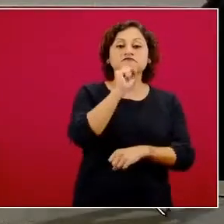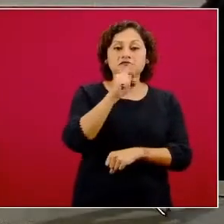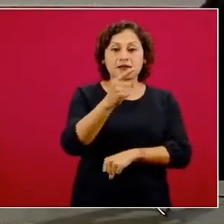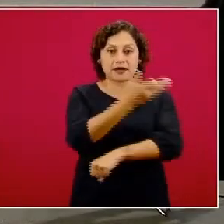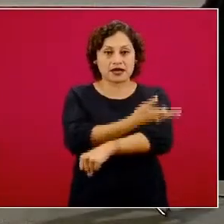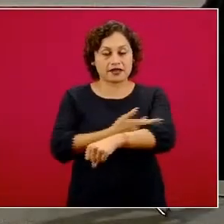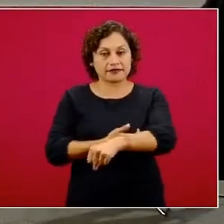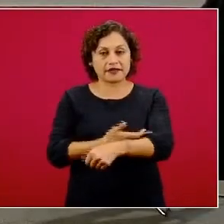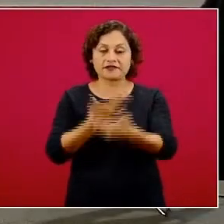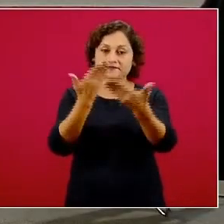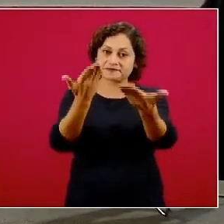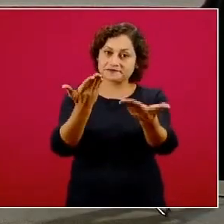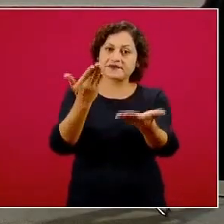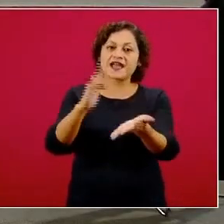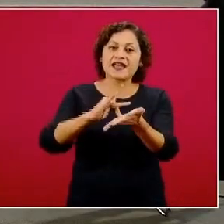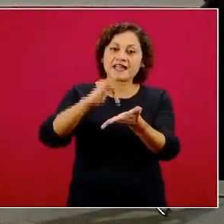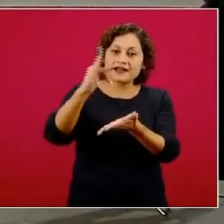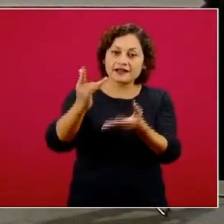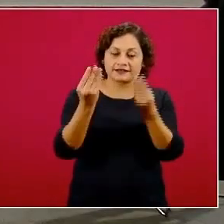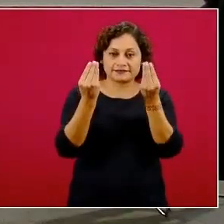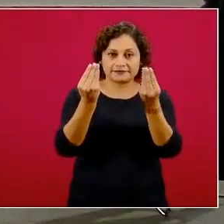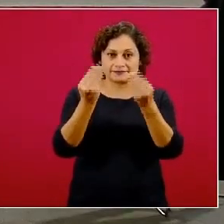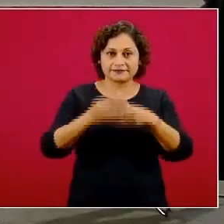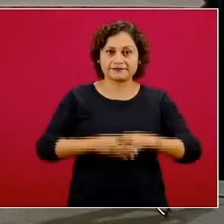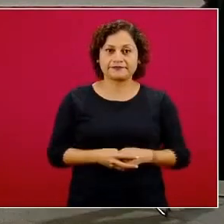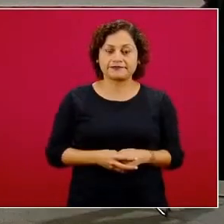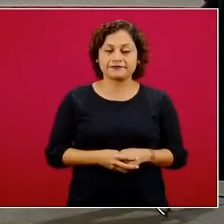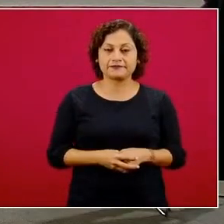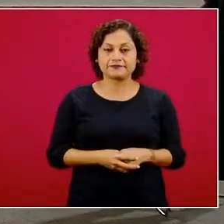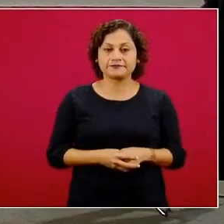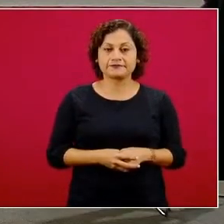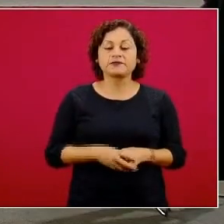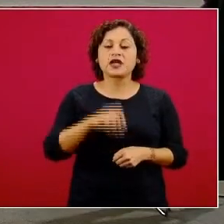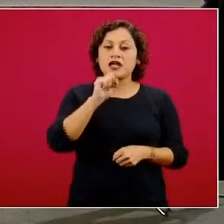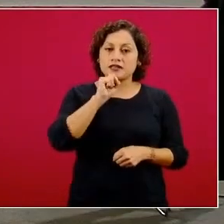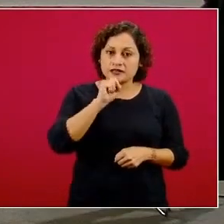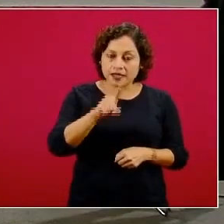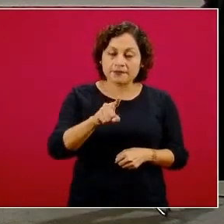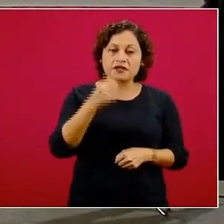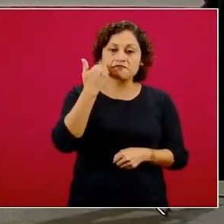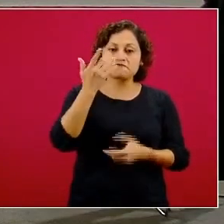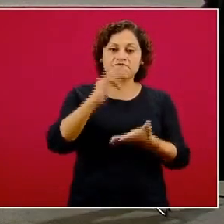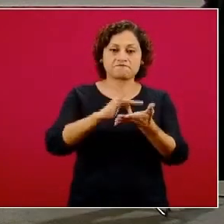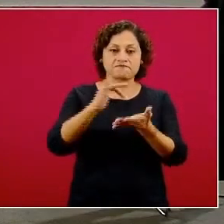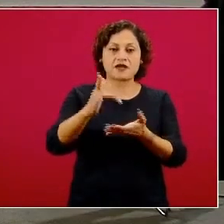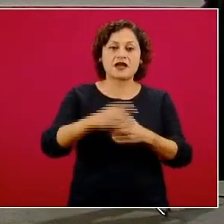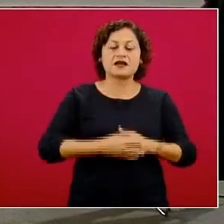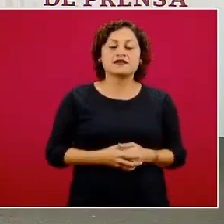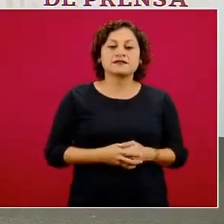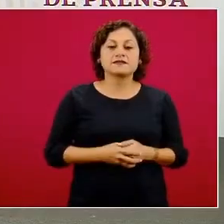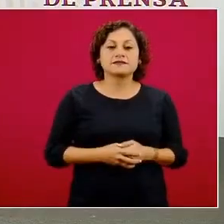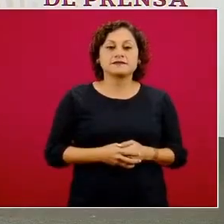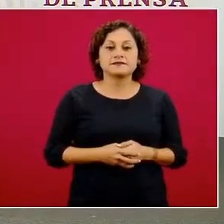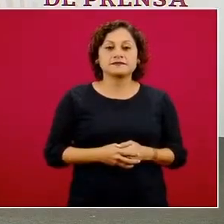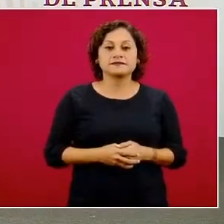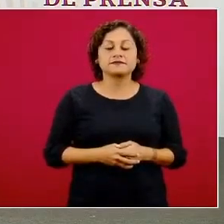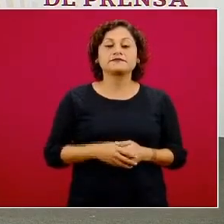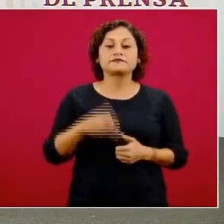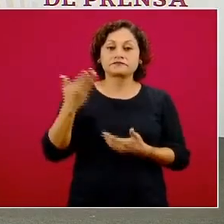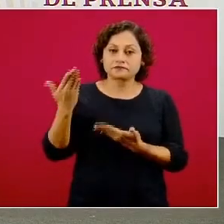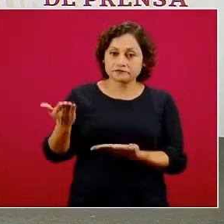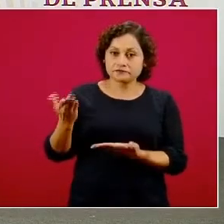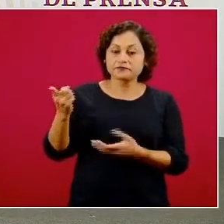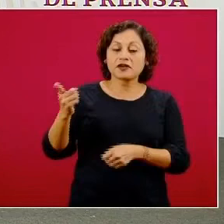tarde. Muchísimas gracias. Y en segundo término, sobre el tema que acaba de presentar la